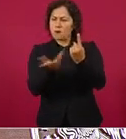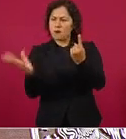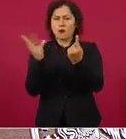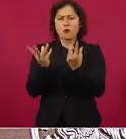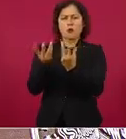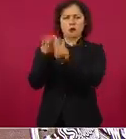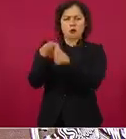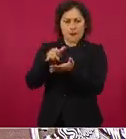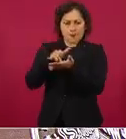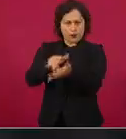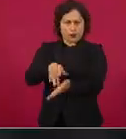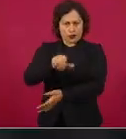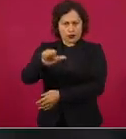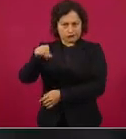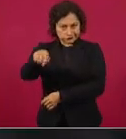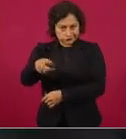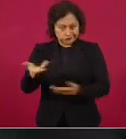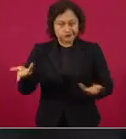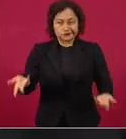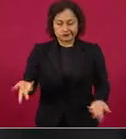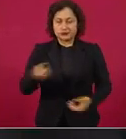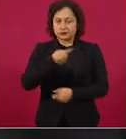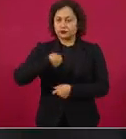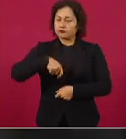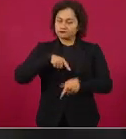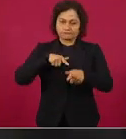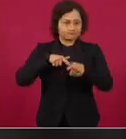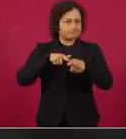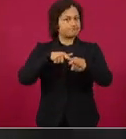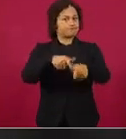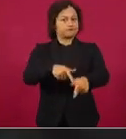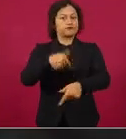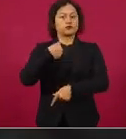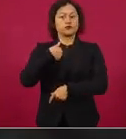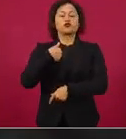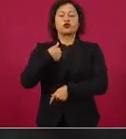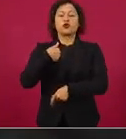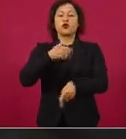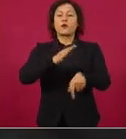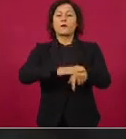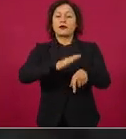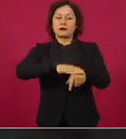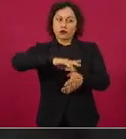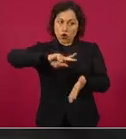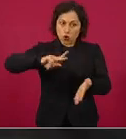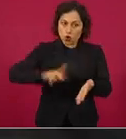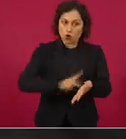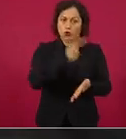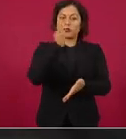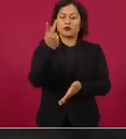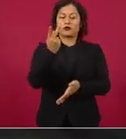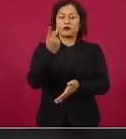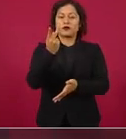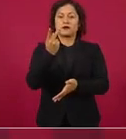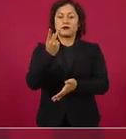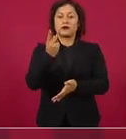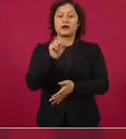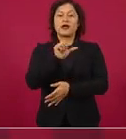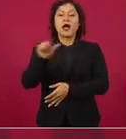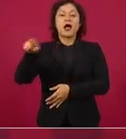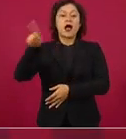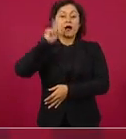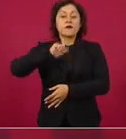apoya. Entonces, nosotros vamos a seguir. Le voy a pedir de nuevo a María